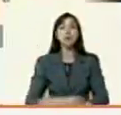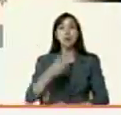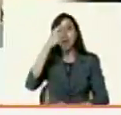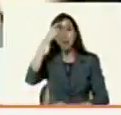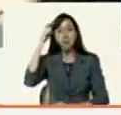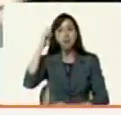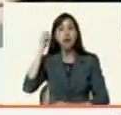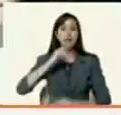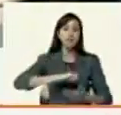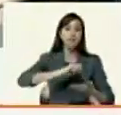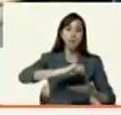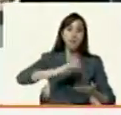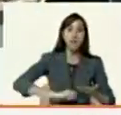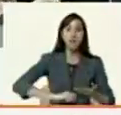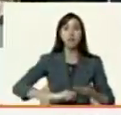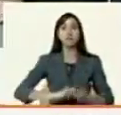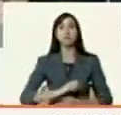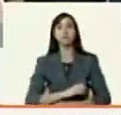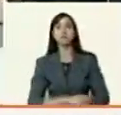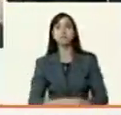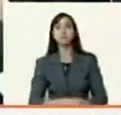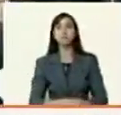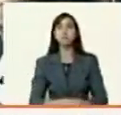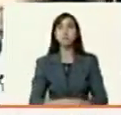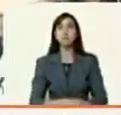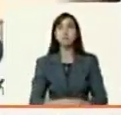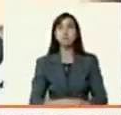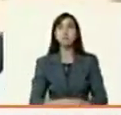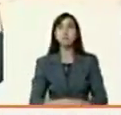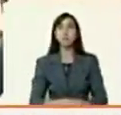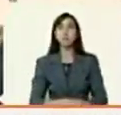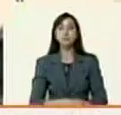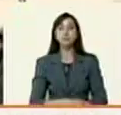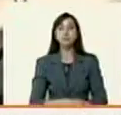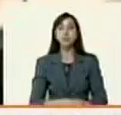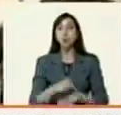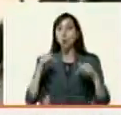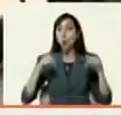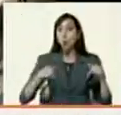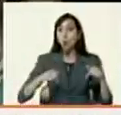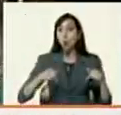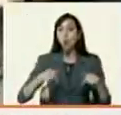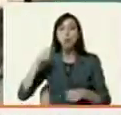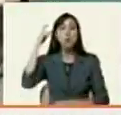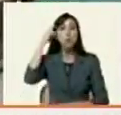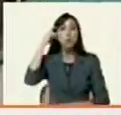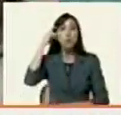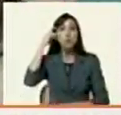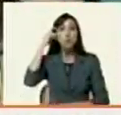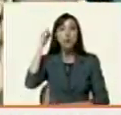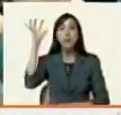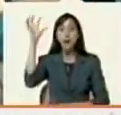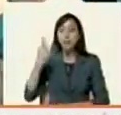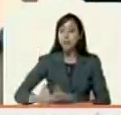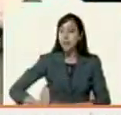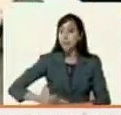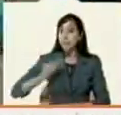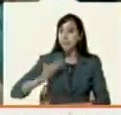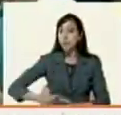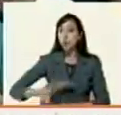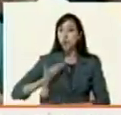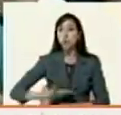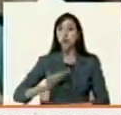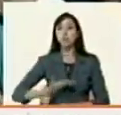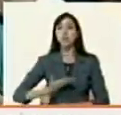contra del injerencismo norteamericano. Mira, hoy es un día para la patria muy importante, para